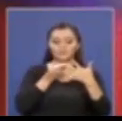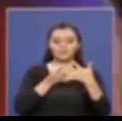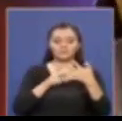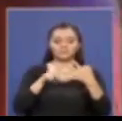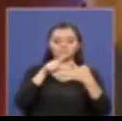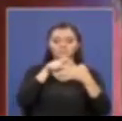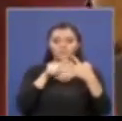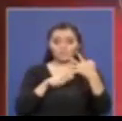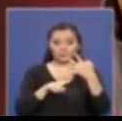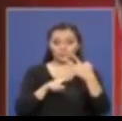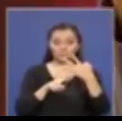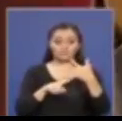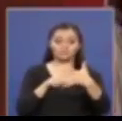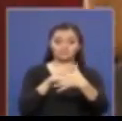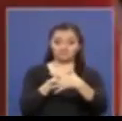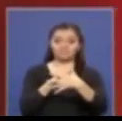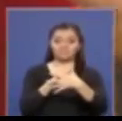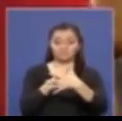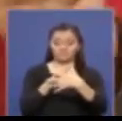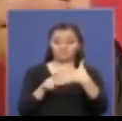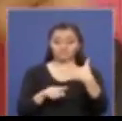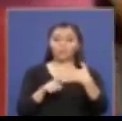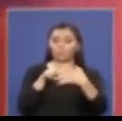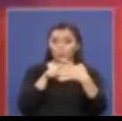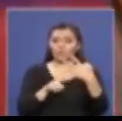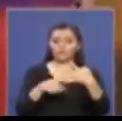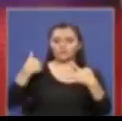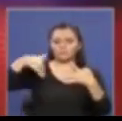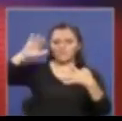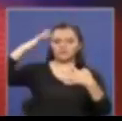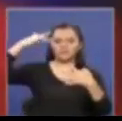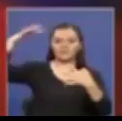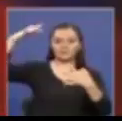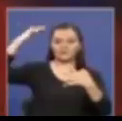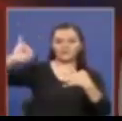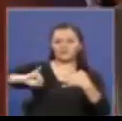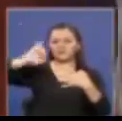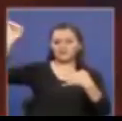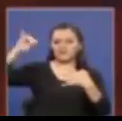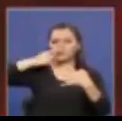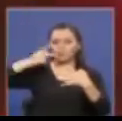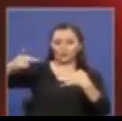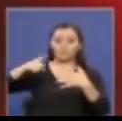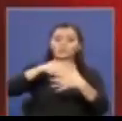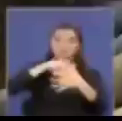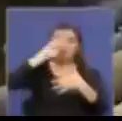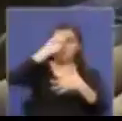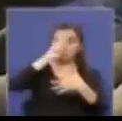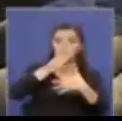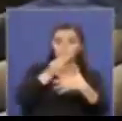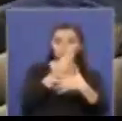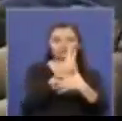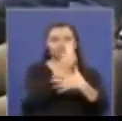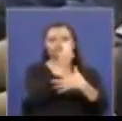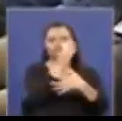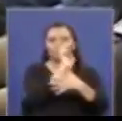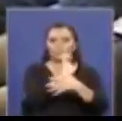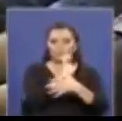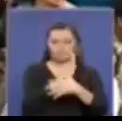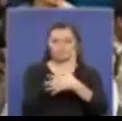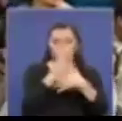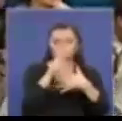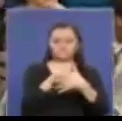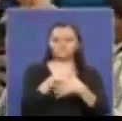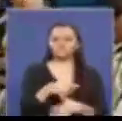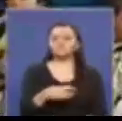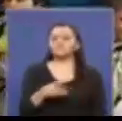izquierda y República Dominicana también. Danilo Medina es un querido amigo, ve con mucha admiración al Ecuador, muy cercano a nosotros. Coma